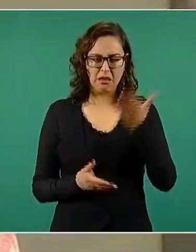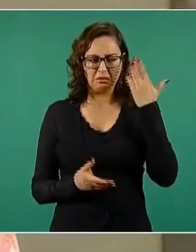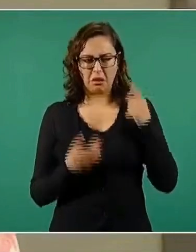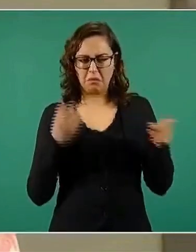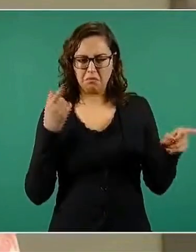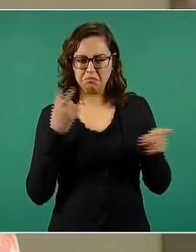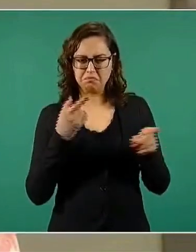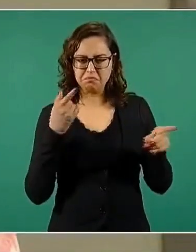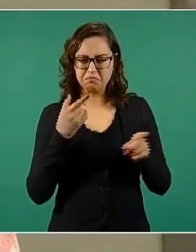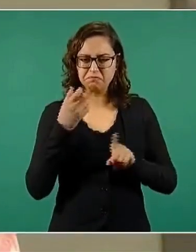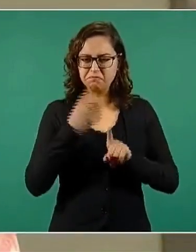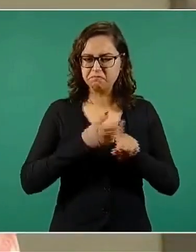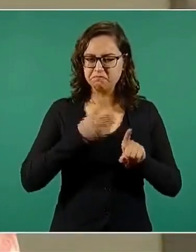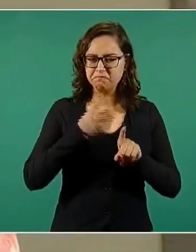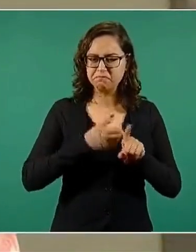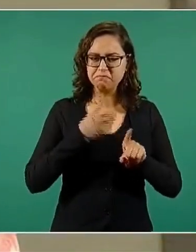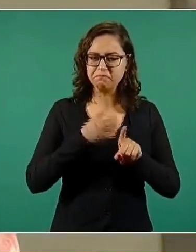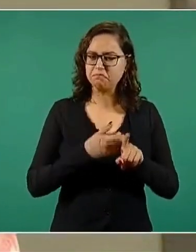estoy orgulloso